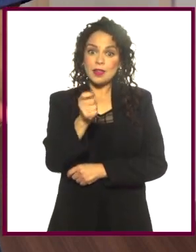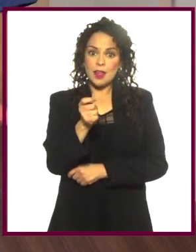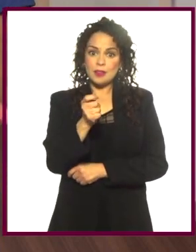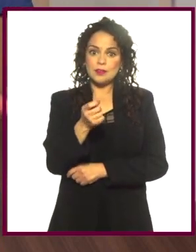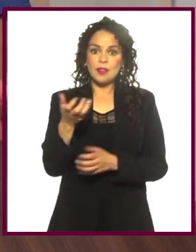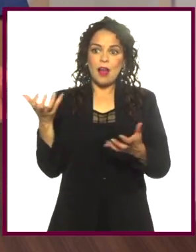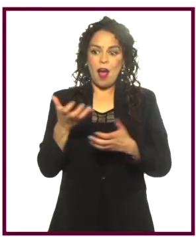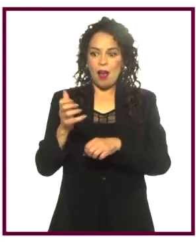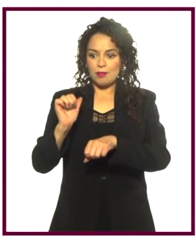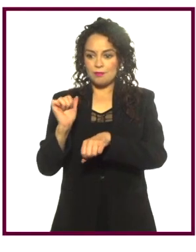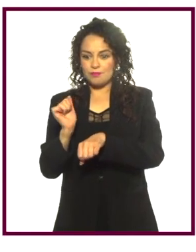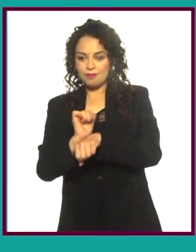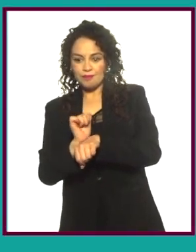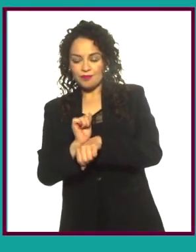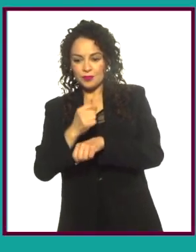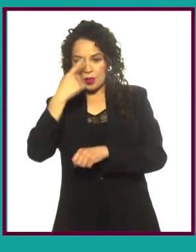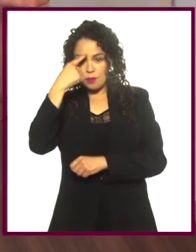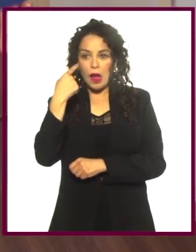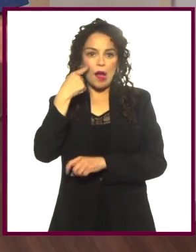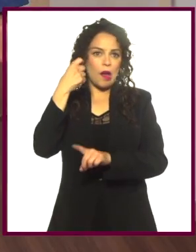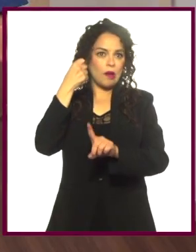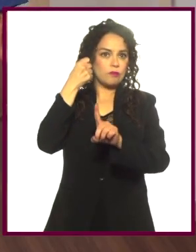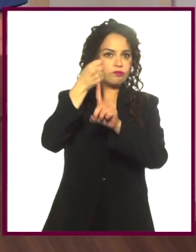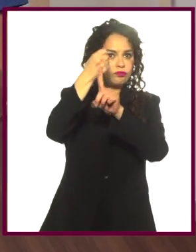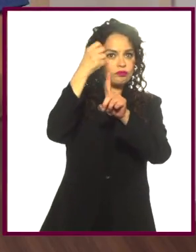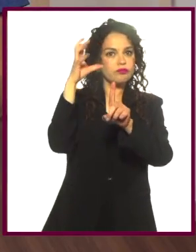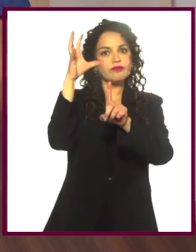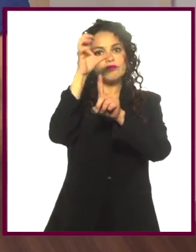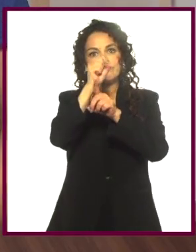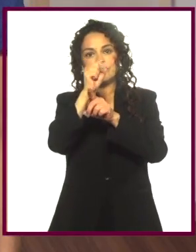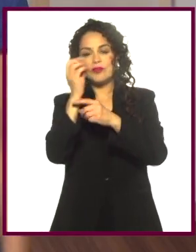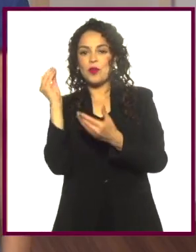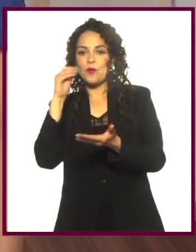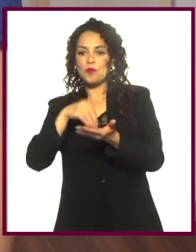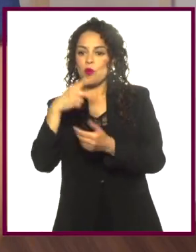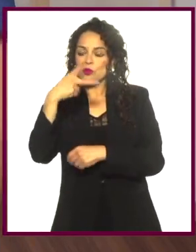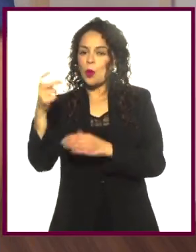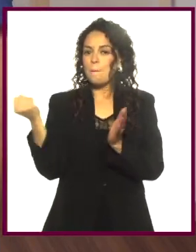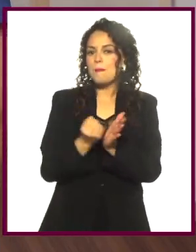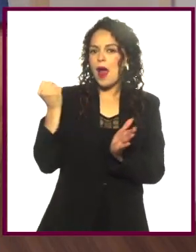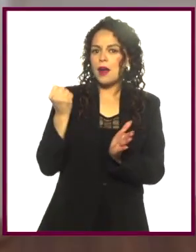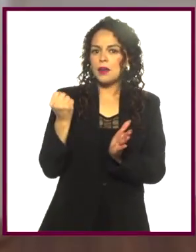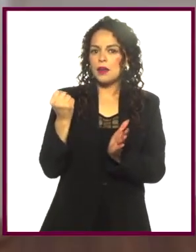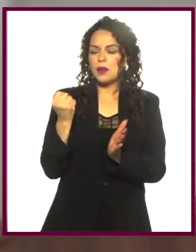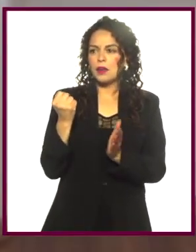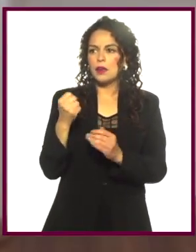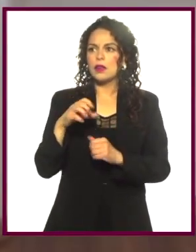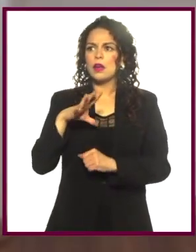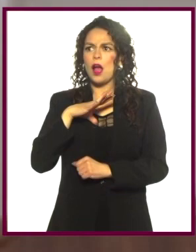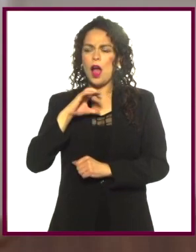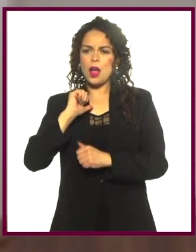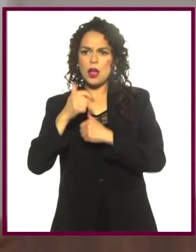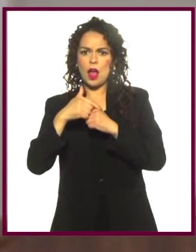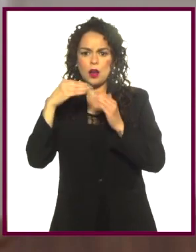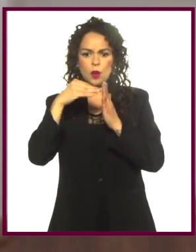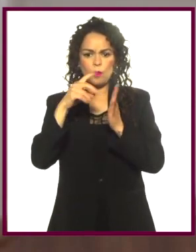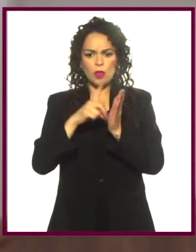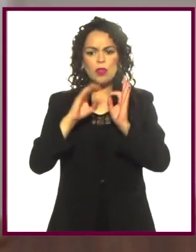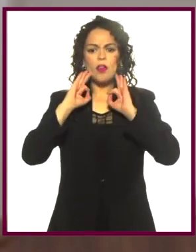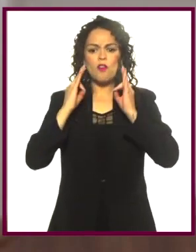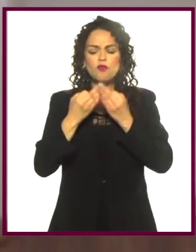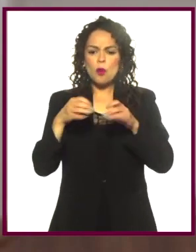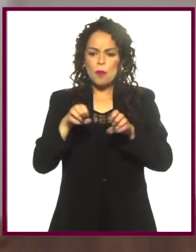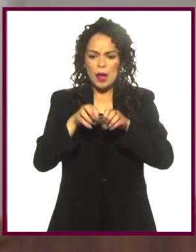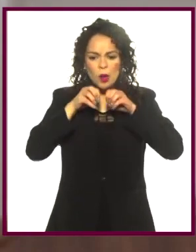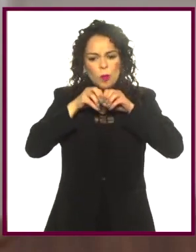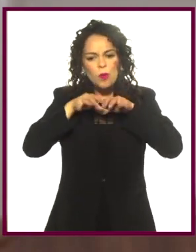tal vez medir el nivel de impacto en alcance y colocar su marca. ¿hay algún modelo que tome en cuenta la forma en la que se